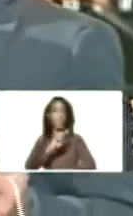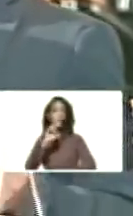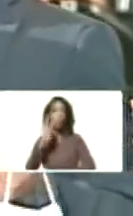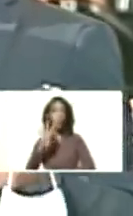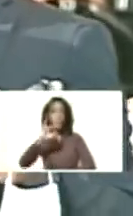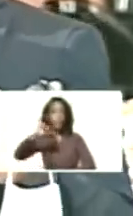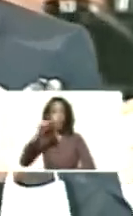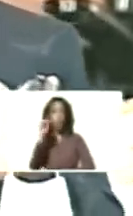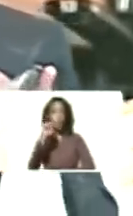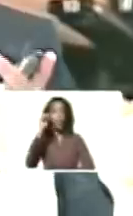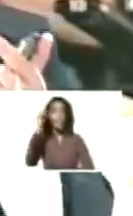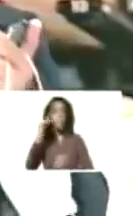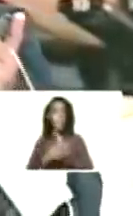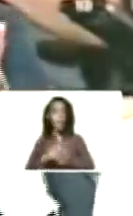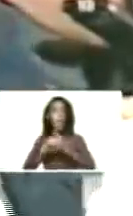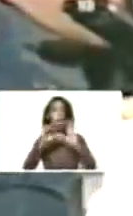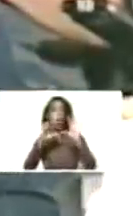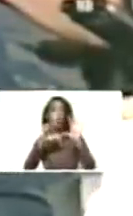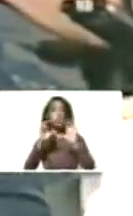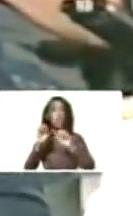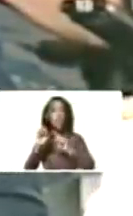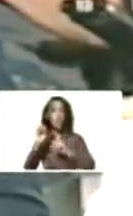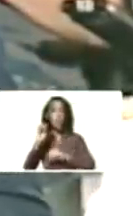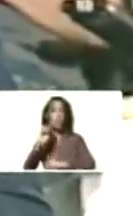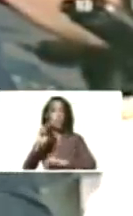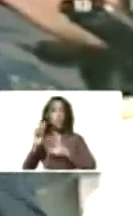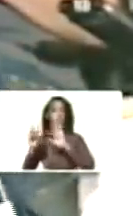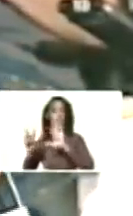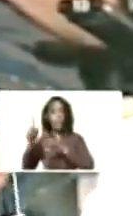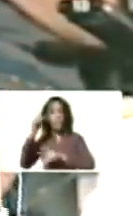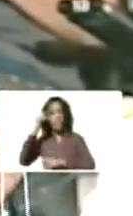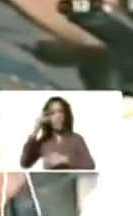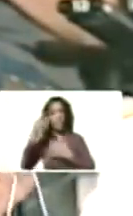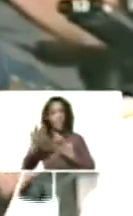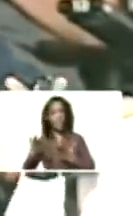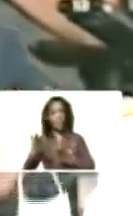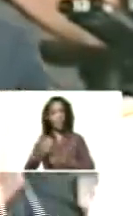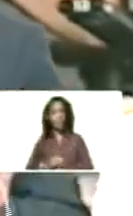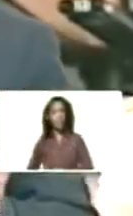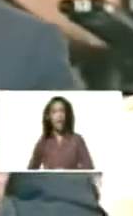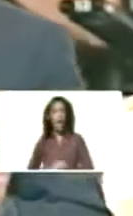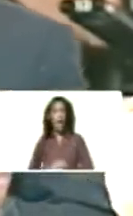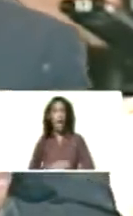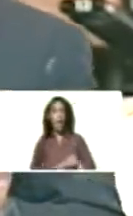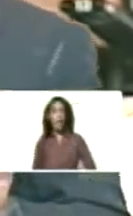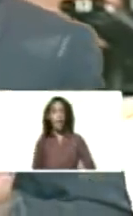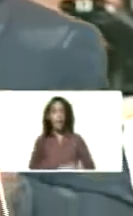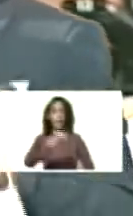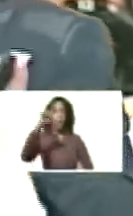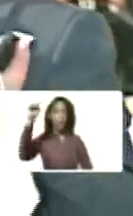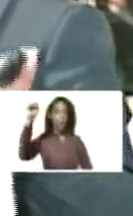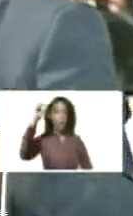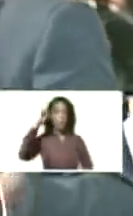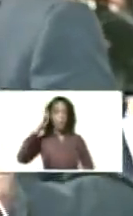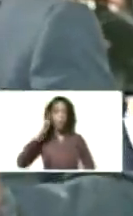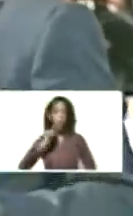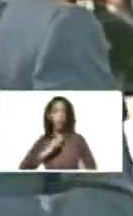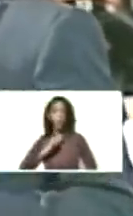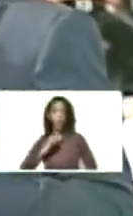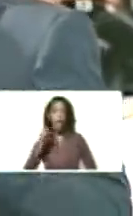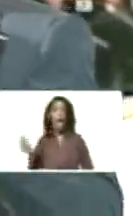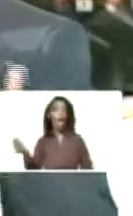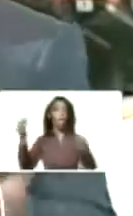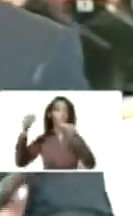de junio de 1827, fecha en que el libertador Simón Bolívar, en